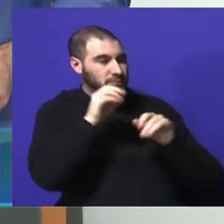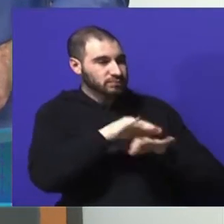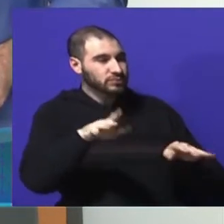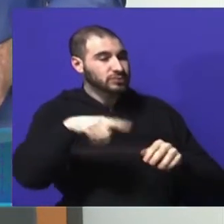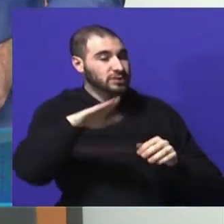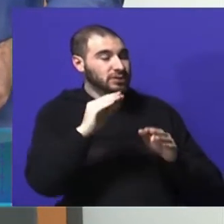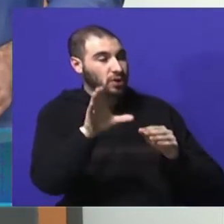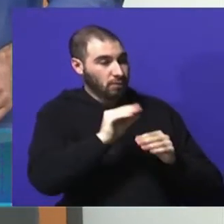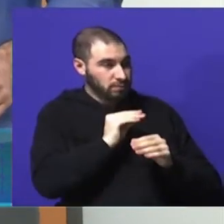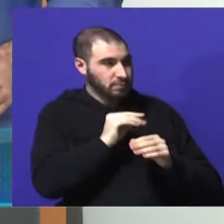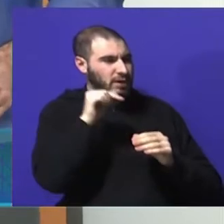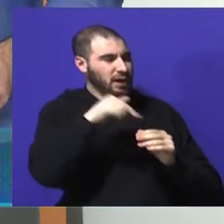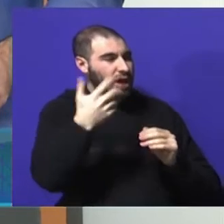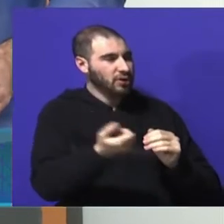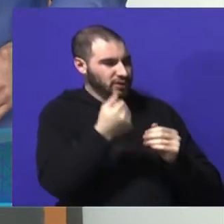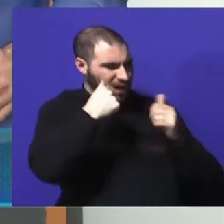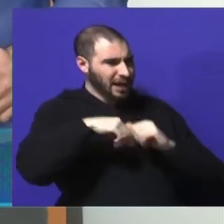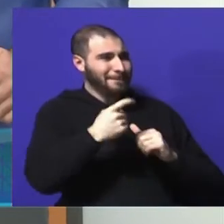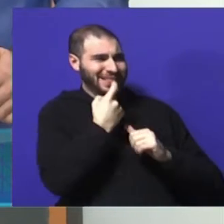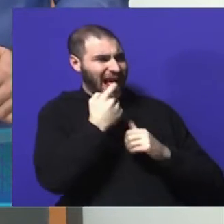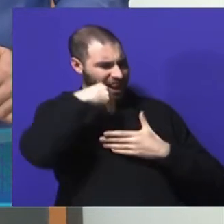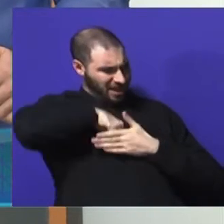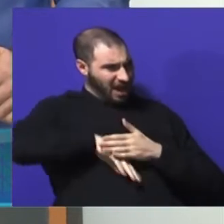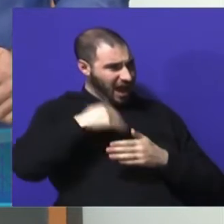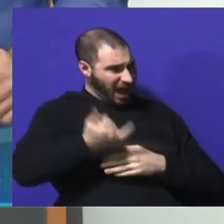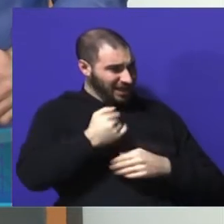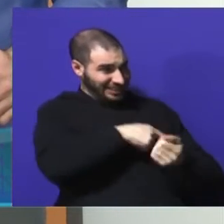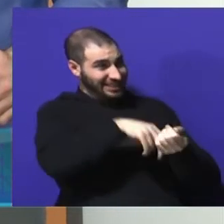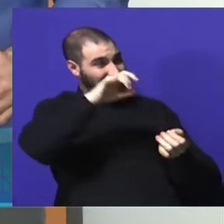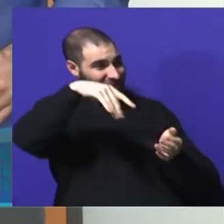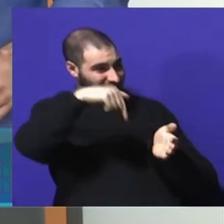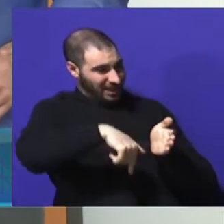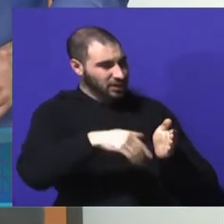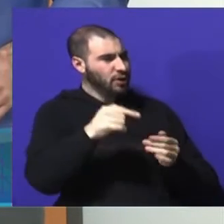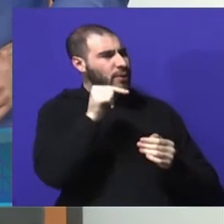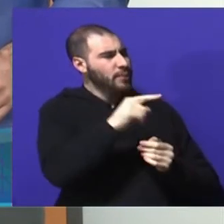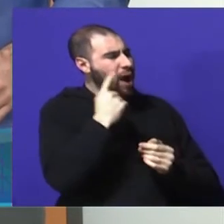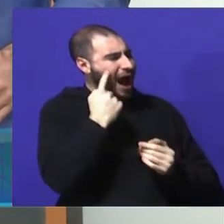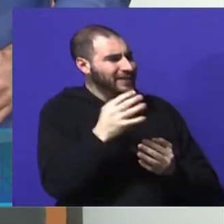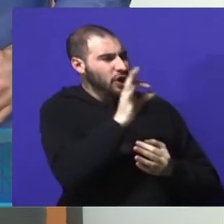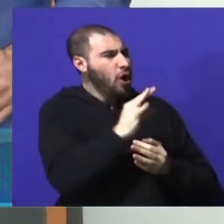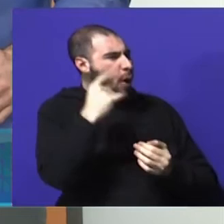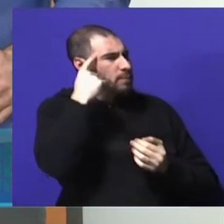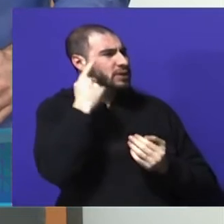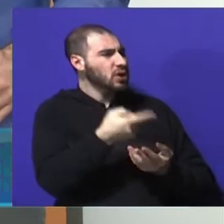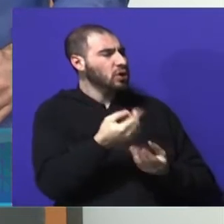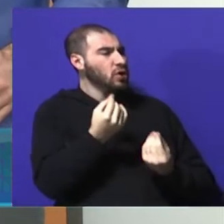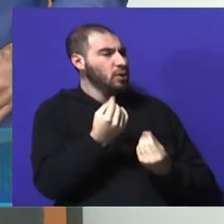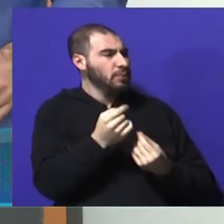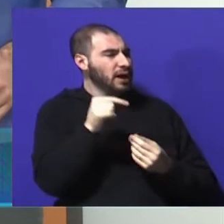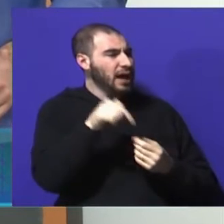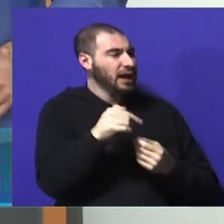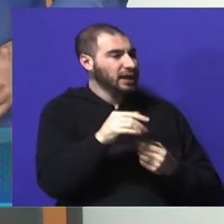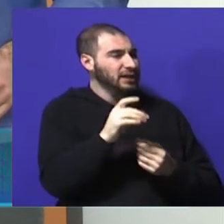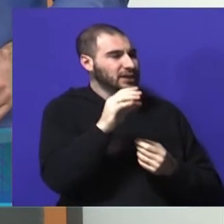medios de comunicación, en donde se le encontró rastros de metales en la sangre. ¿Cómo evalúas? ¿Cuál es tu opinión, tu análisis de cómo está viviendo